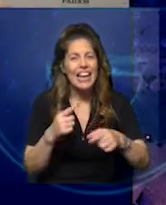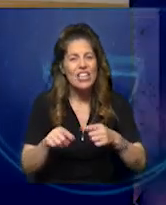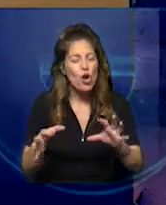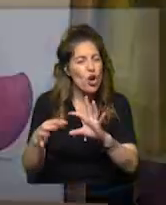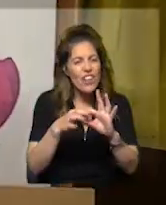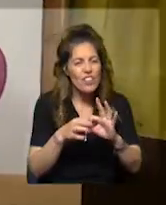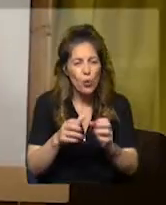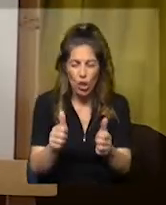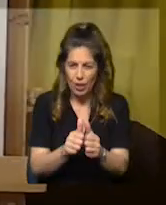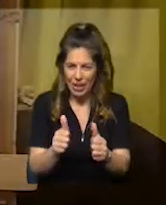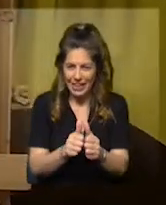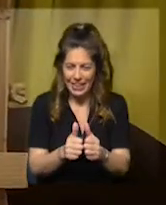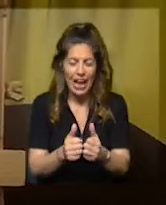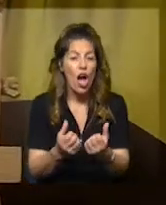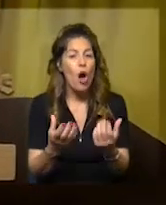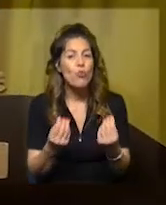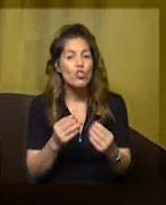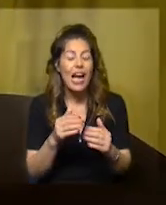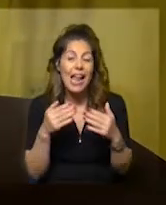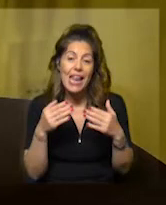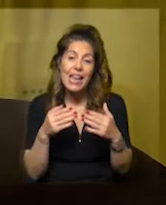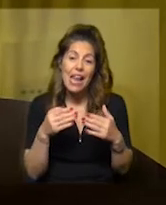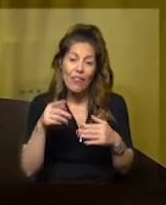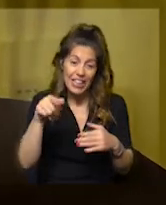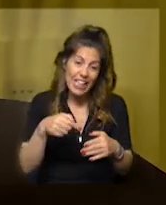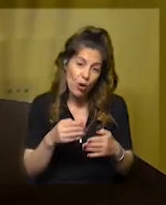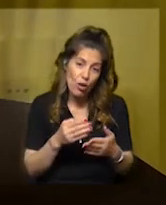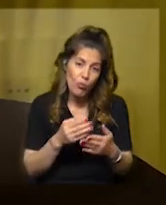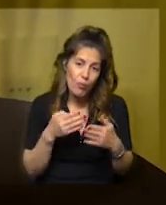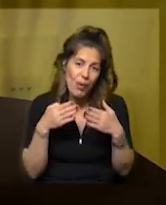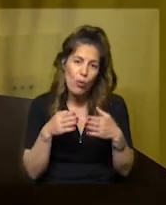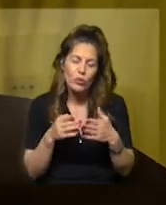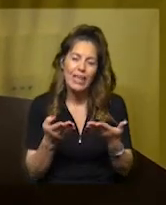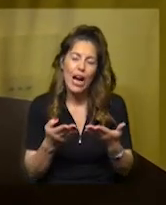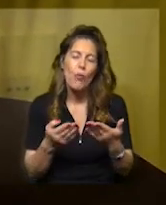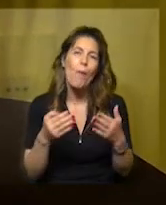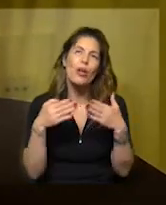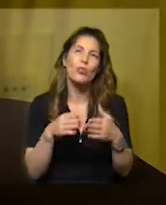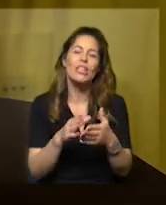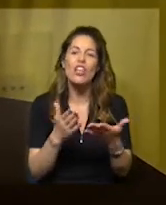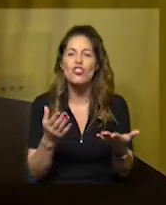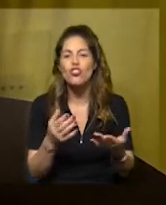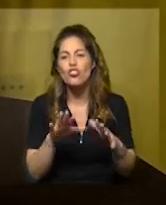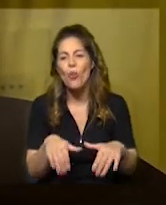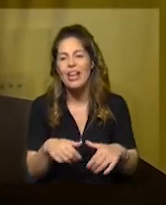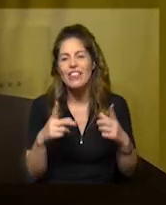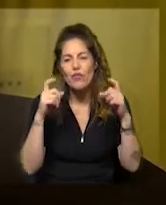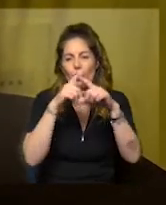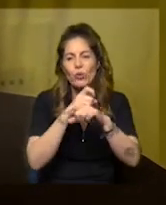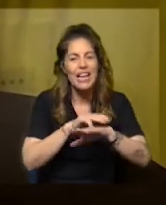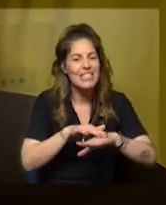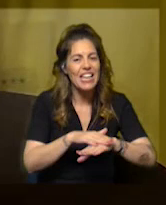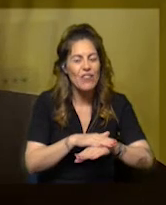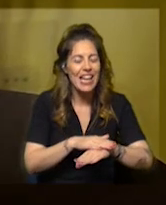muchas de las consultas aparecían inicialmente como una consulta sobre dificultades a nivel de